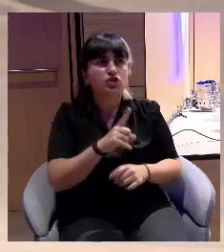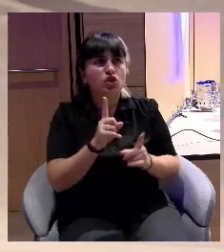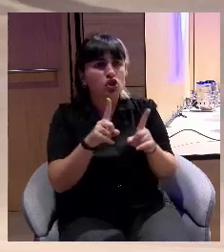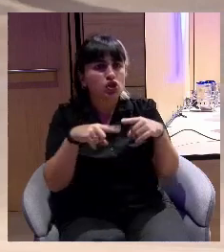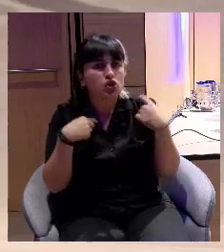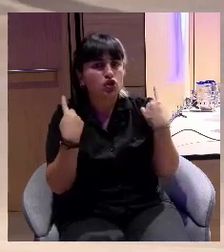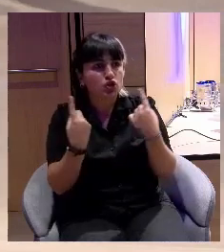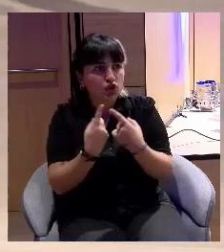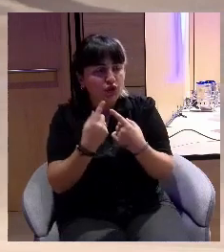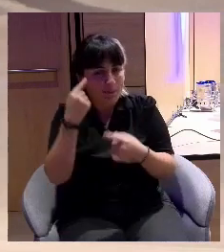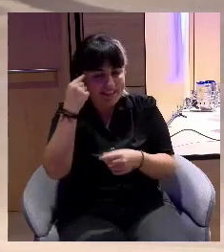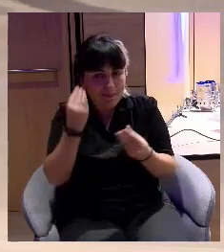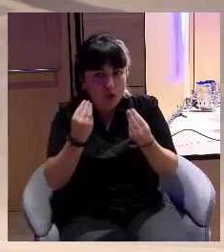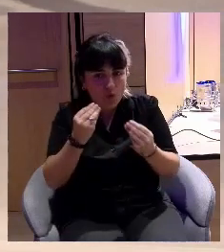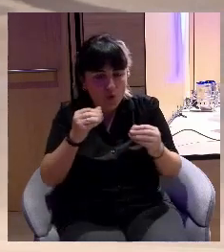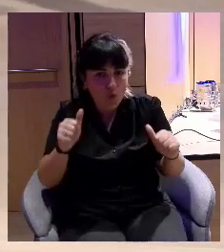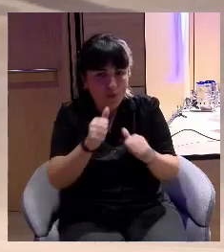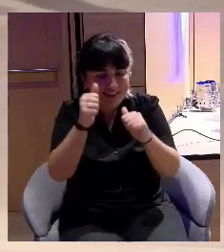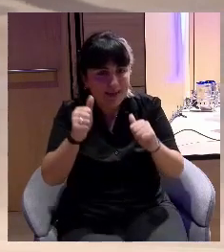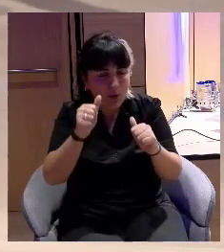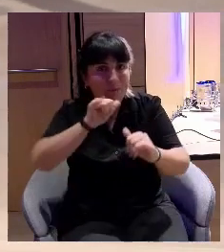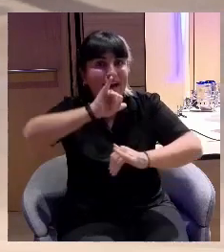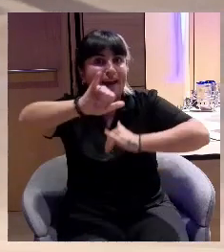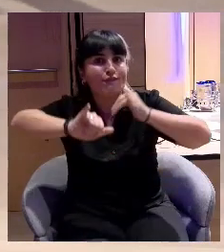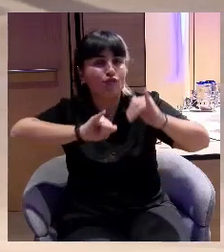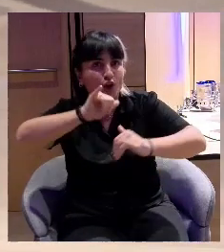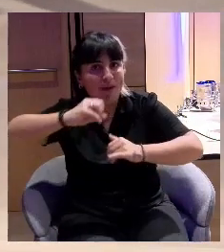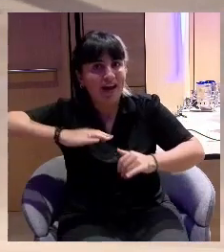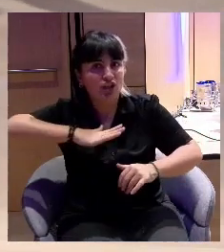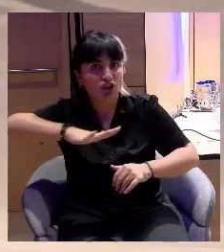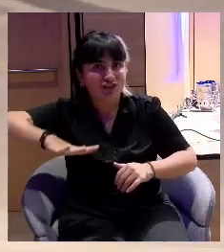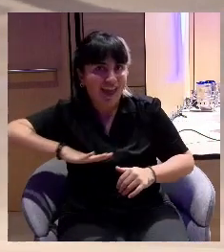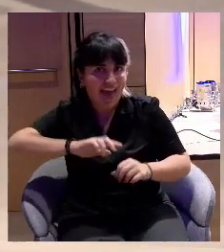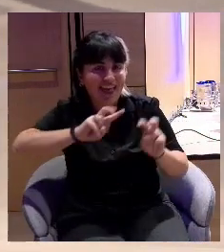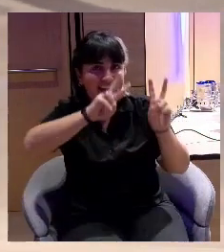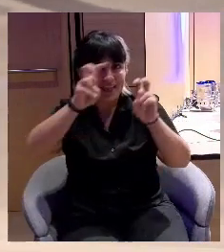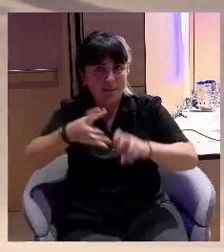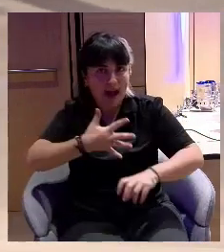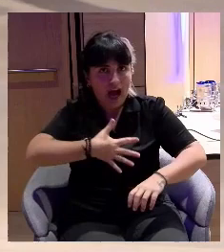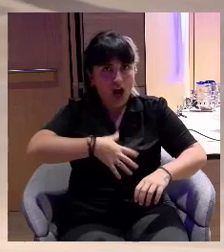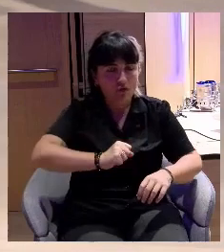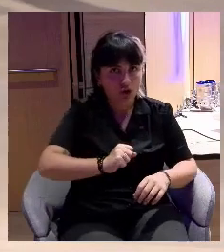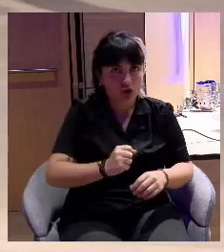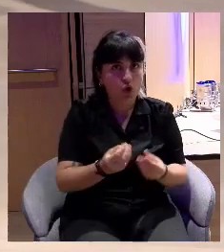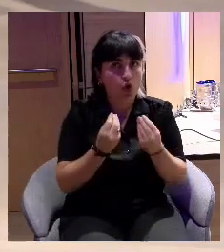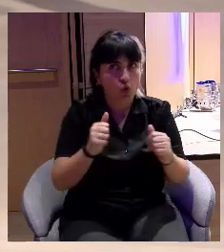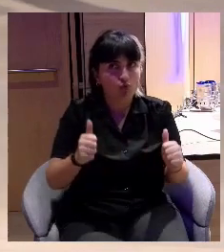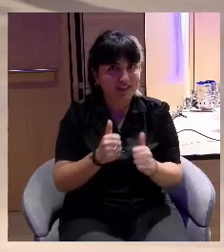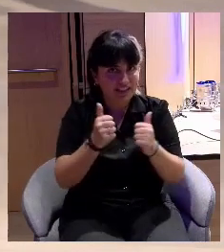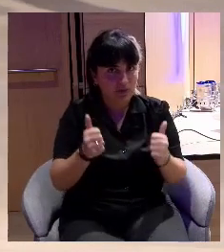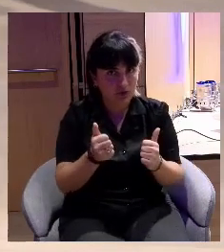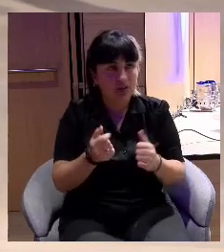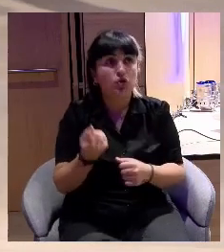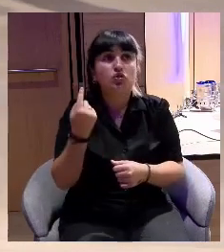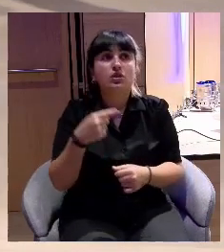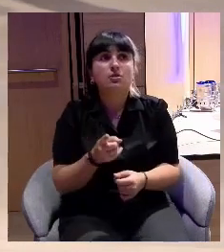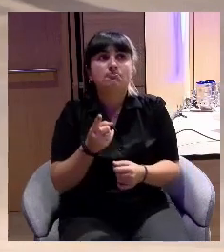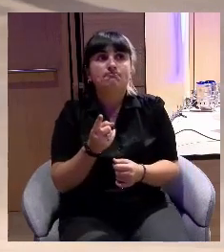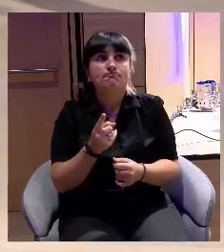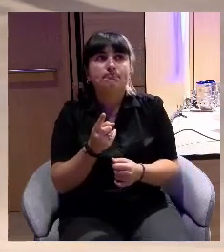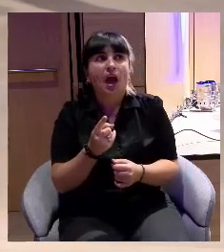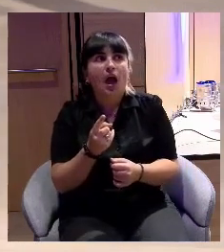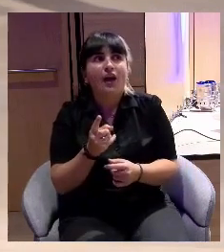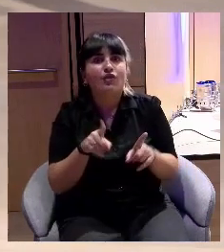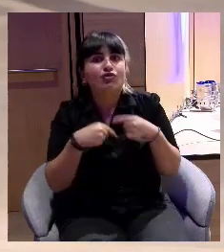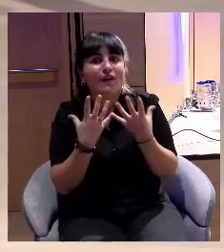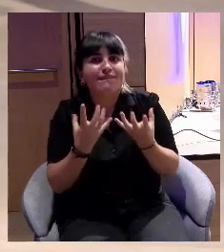decimos poroteo, no sé si lo dicen en todos sus países también, pero es básicamente, bueno, contar porotos, ¿no? Decir, bueno, ¿cuántos de estos diputados van a votar a